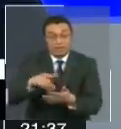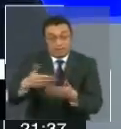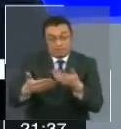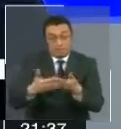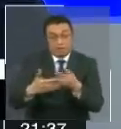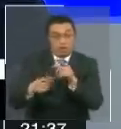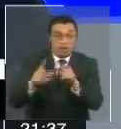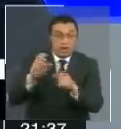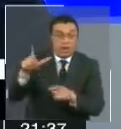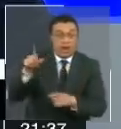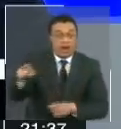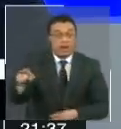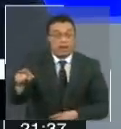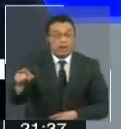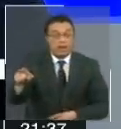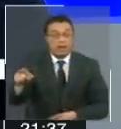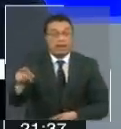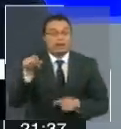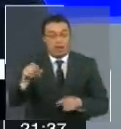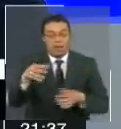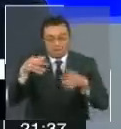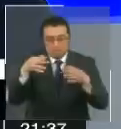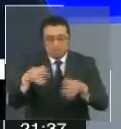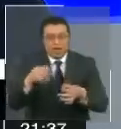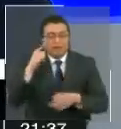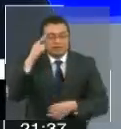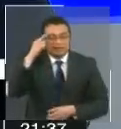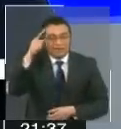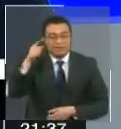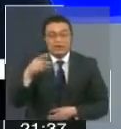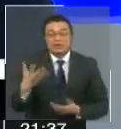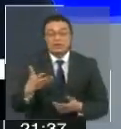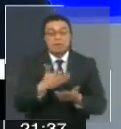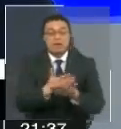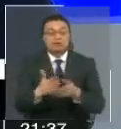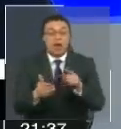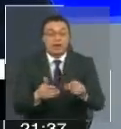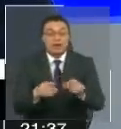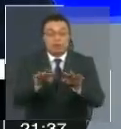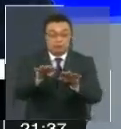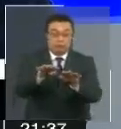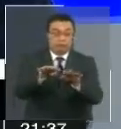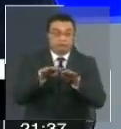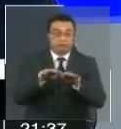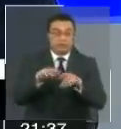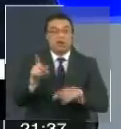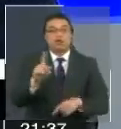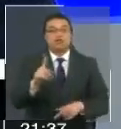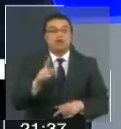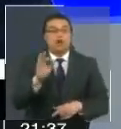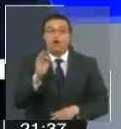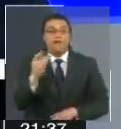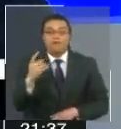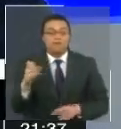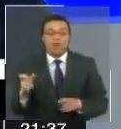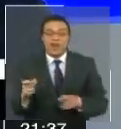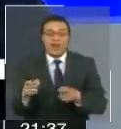él. Es decir, él perfectamente sabía que lo que ocurrió allí fue una ejecución y no fue, por